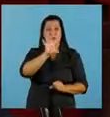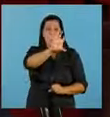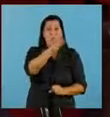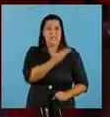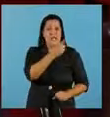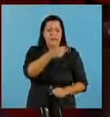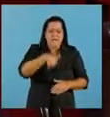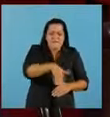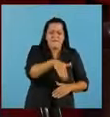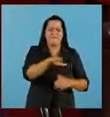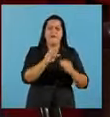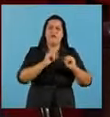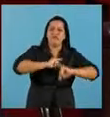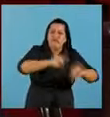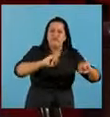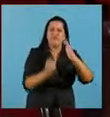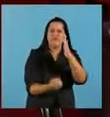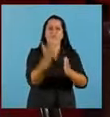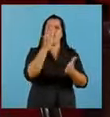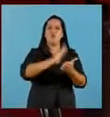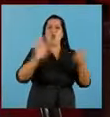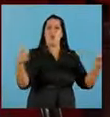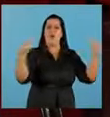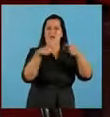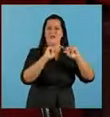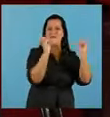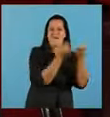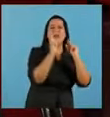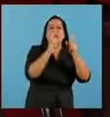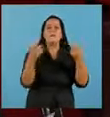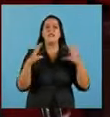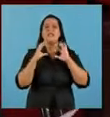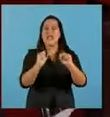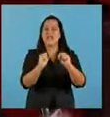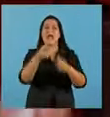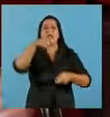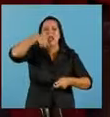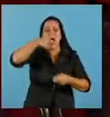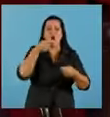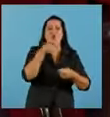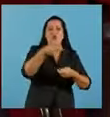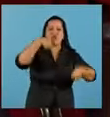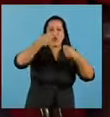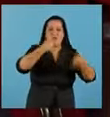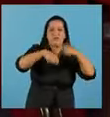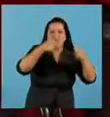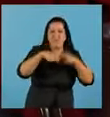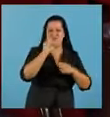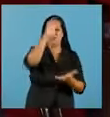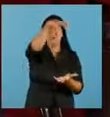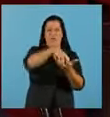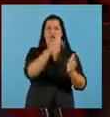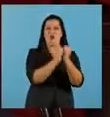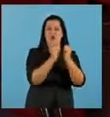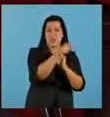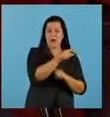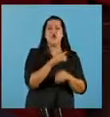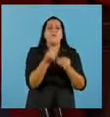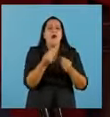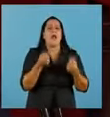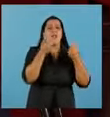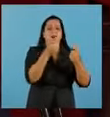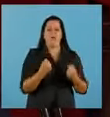la creación de una nueva sala y una secretaría de narcotráfico en la Cámara Federal de Apelaciones de Rosario. Para fortalecer